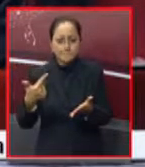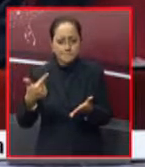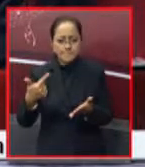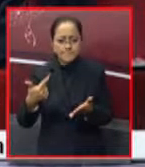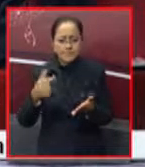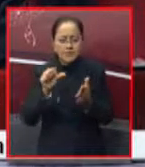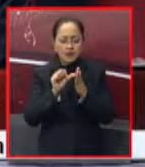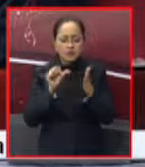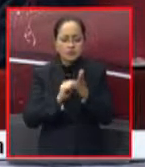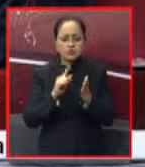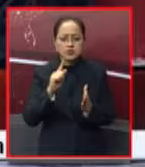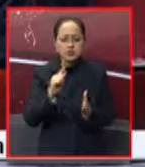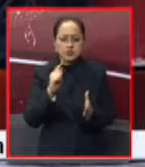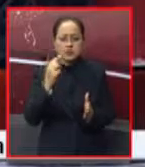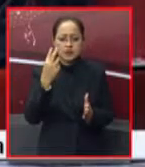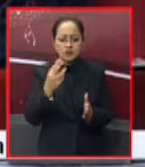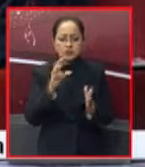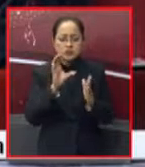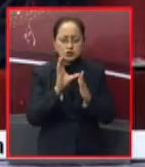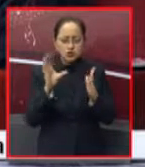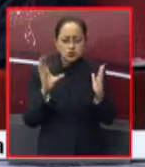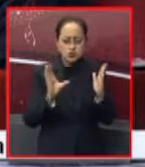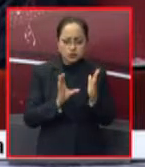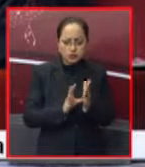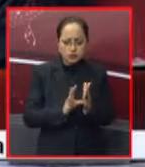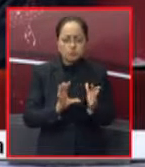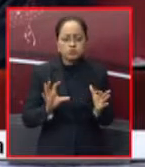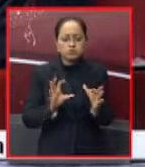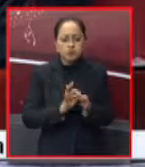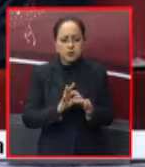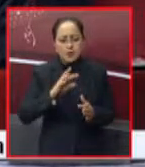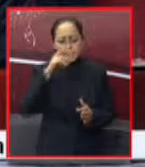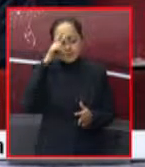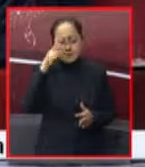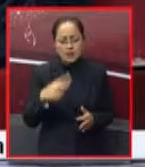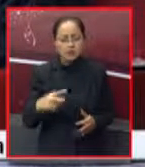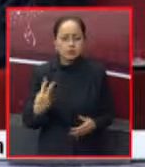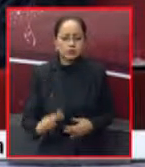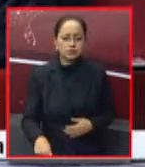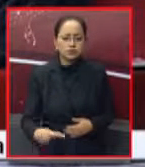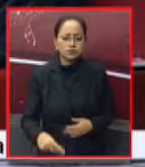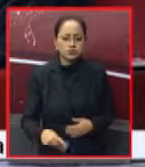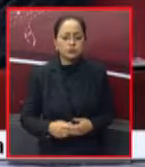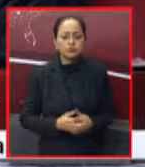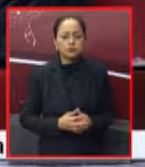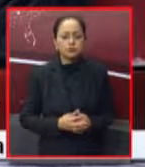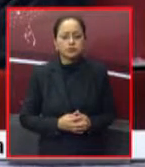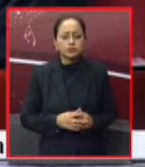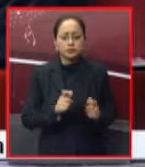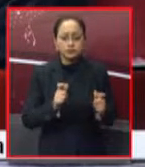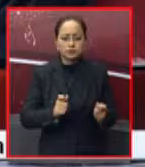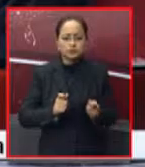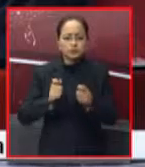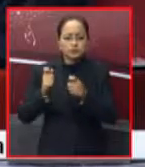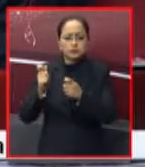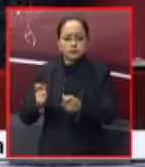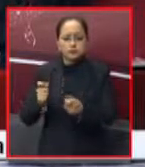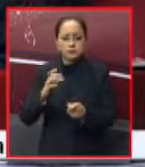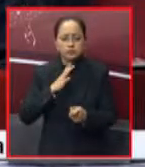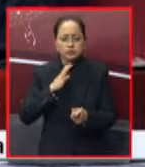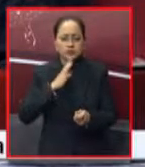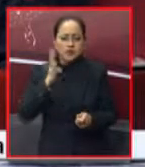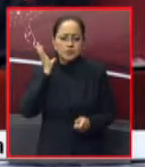artículo 73 de la Constitución Política de los Estados Unidos Mexicanos. Pasa al Senado para